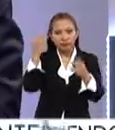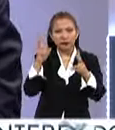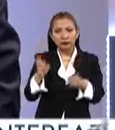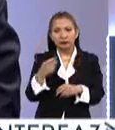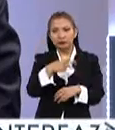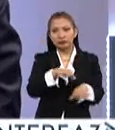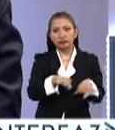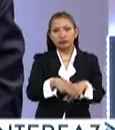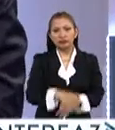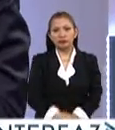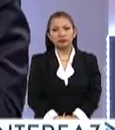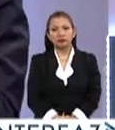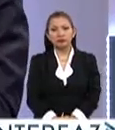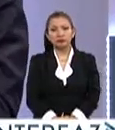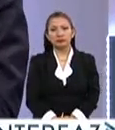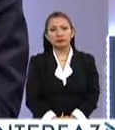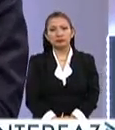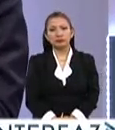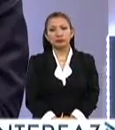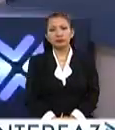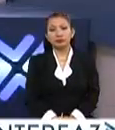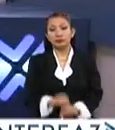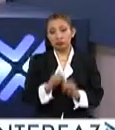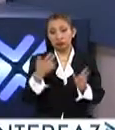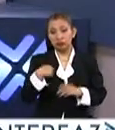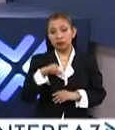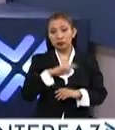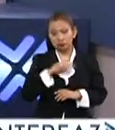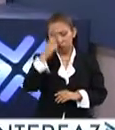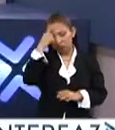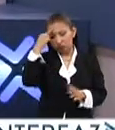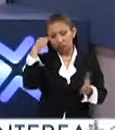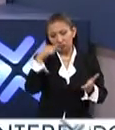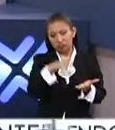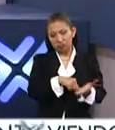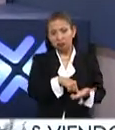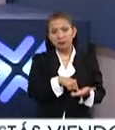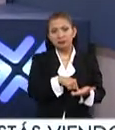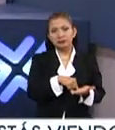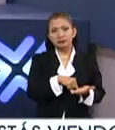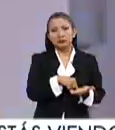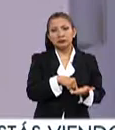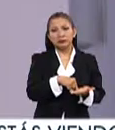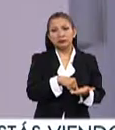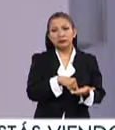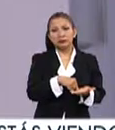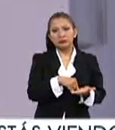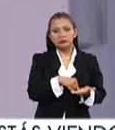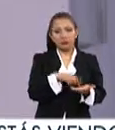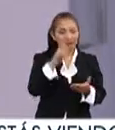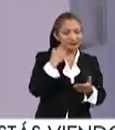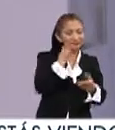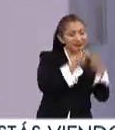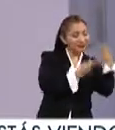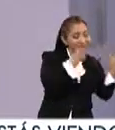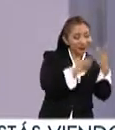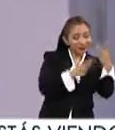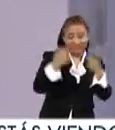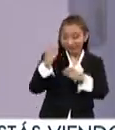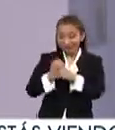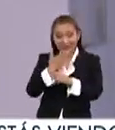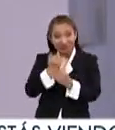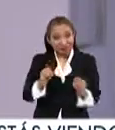temas que ustedes trabajan. Por supuesto, porque nosotros estamos en la convicción de que teoría sin práctica y práctica sin